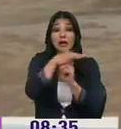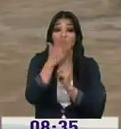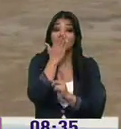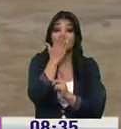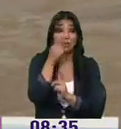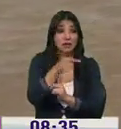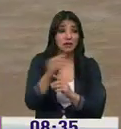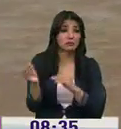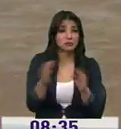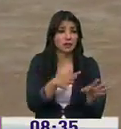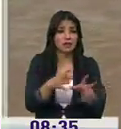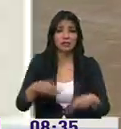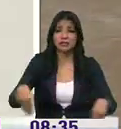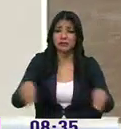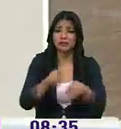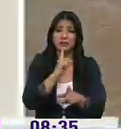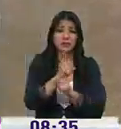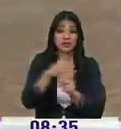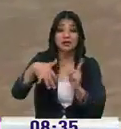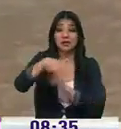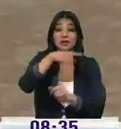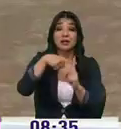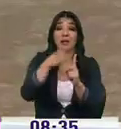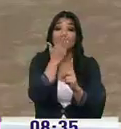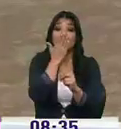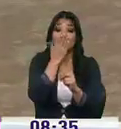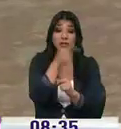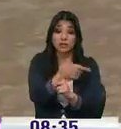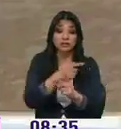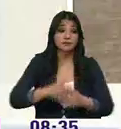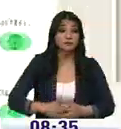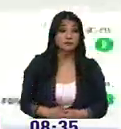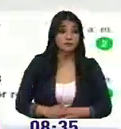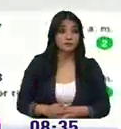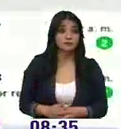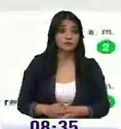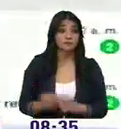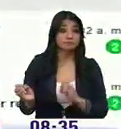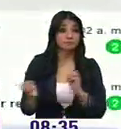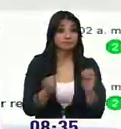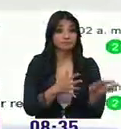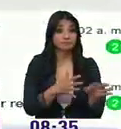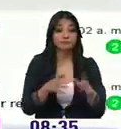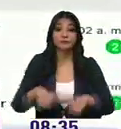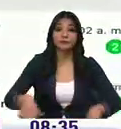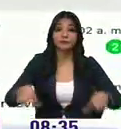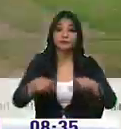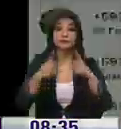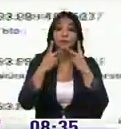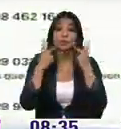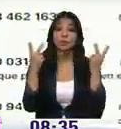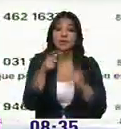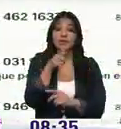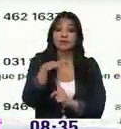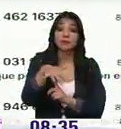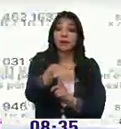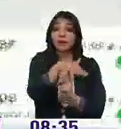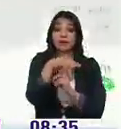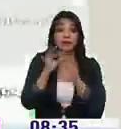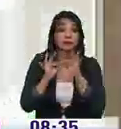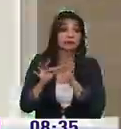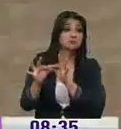la Carolina muy descuidada. Ven, el parque de la Carolina, descuidada. Espacio público, los parques